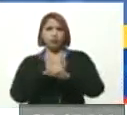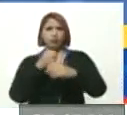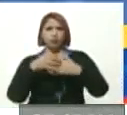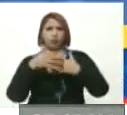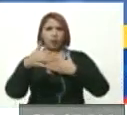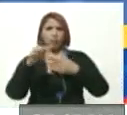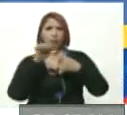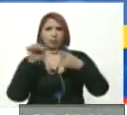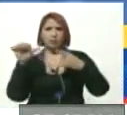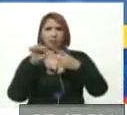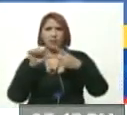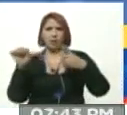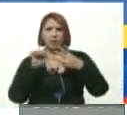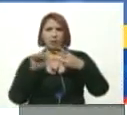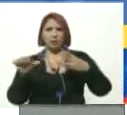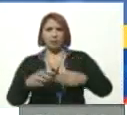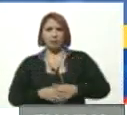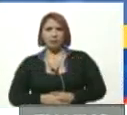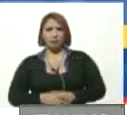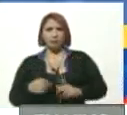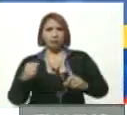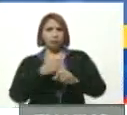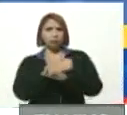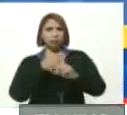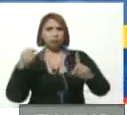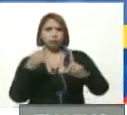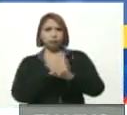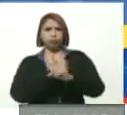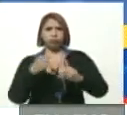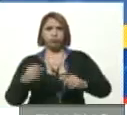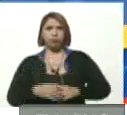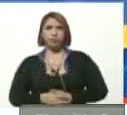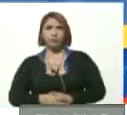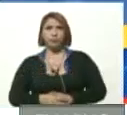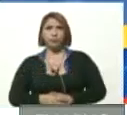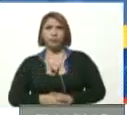semanas con golpes. Le partieron